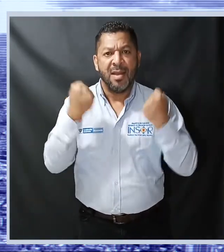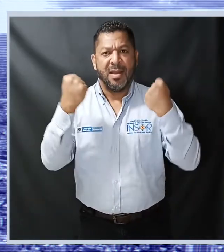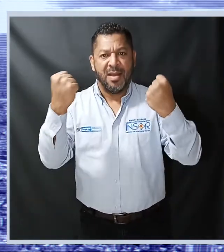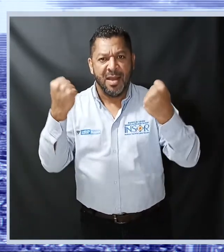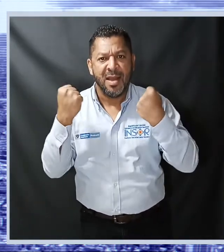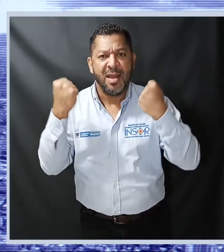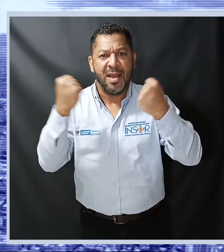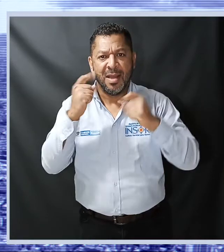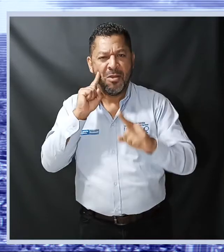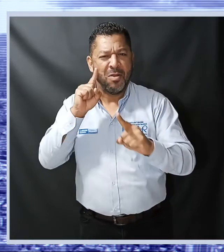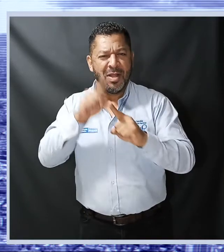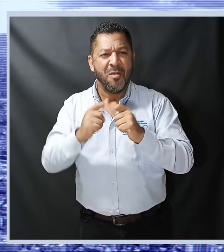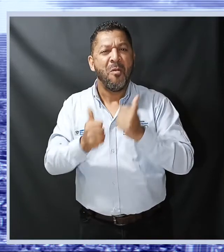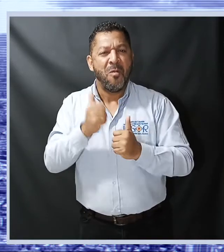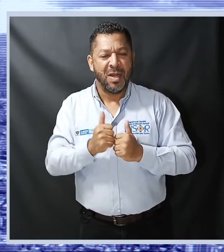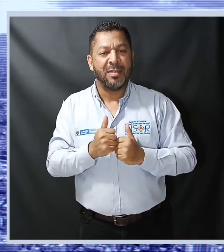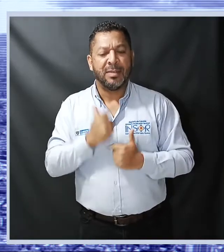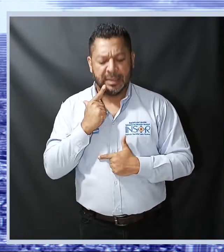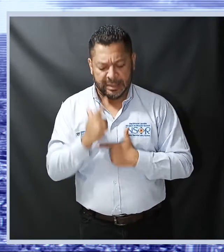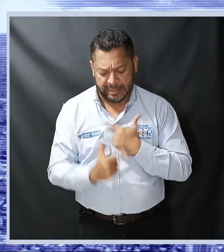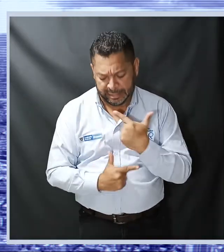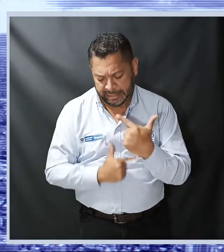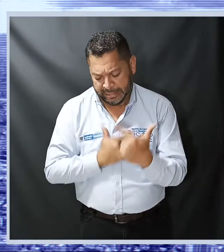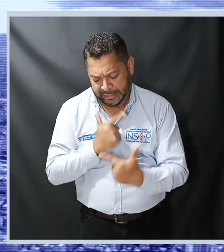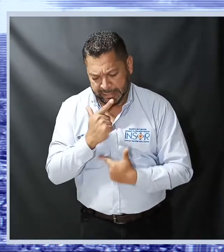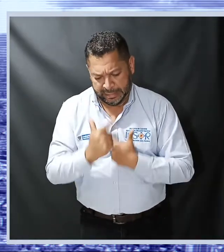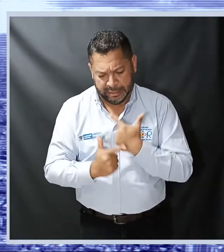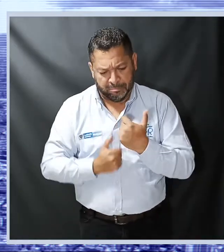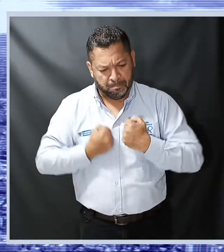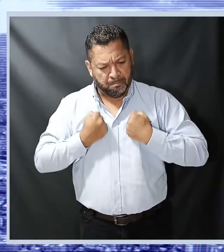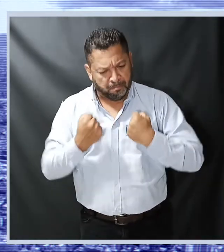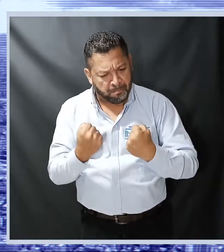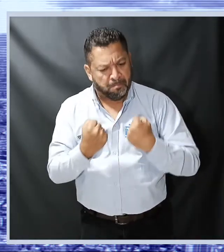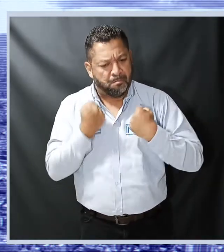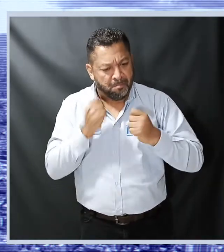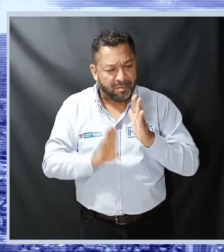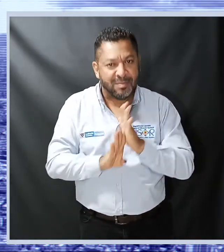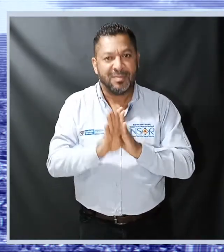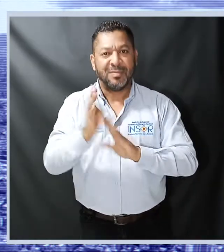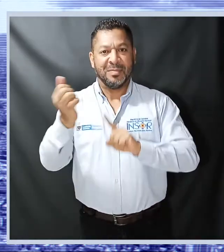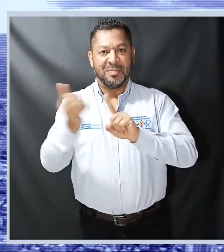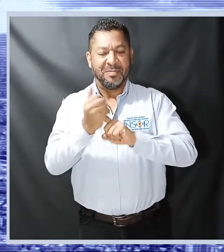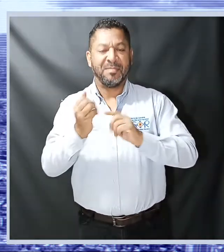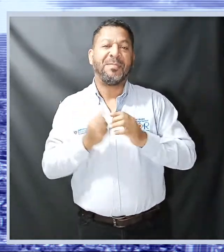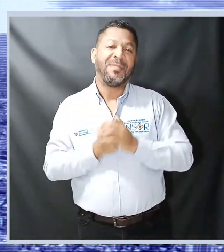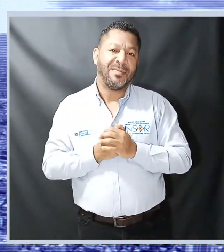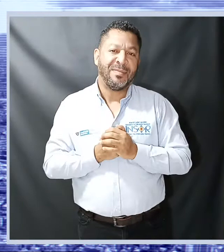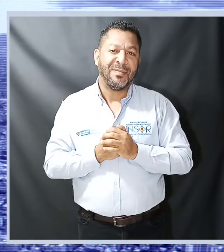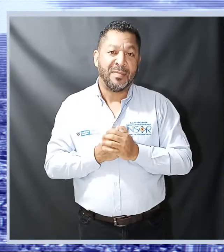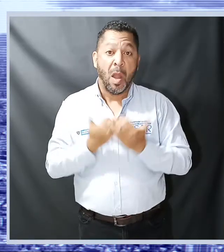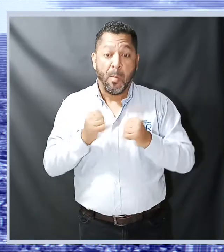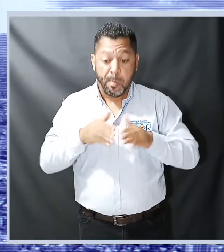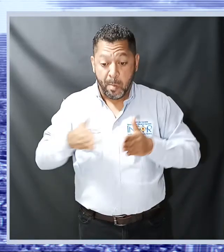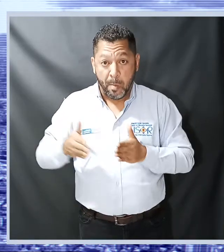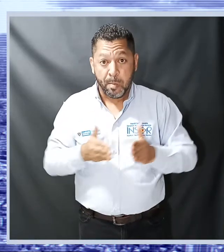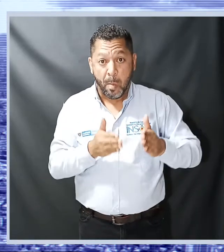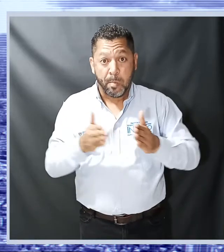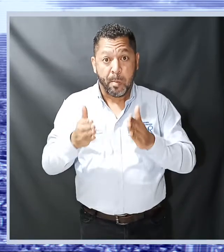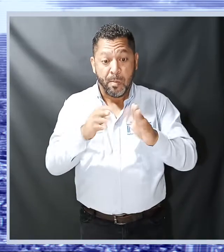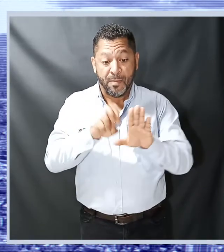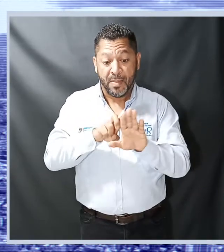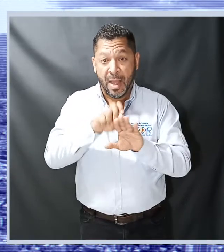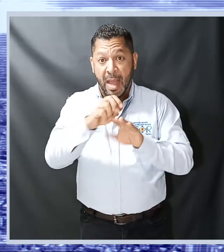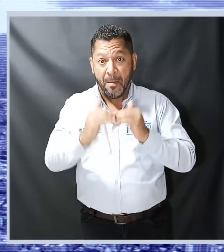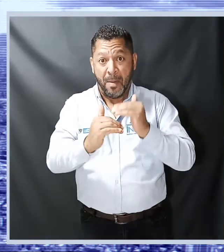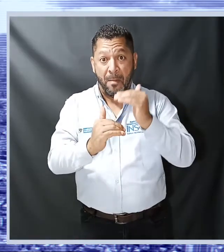físico, con una cualidad en común: la de tratar de superarse una vez más. Este